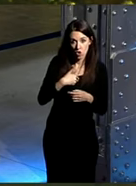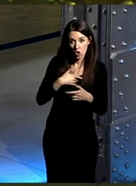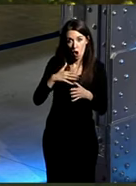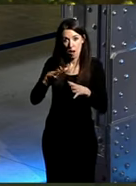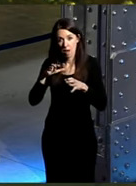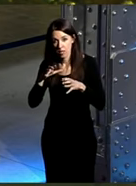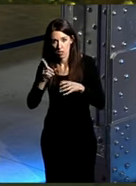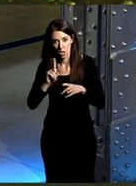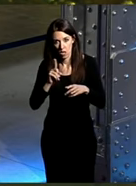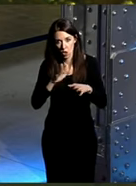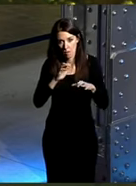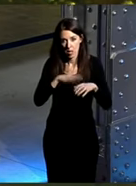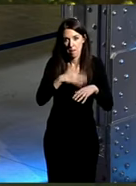aprendizaje,